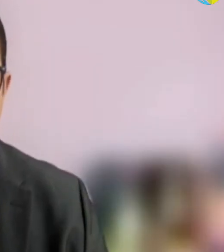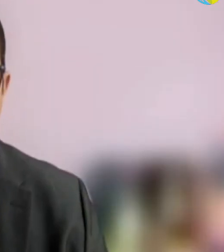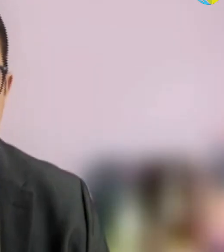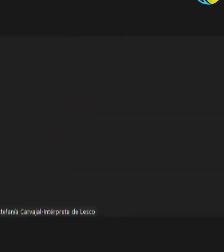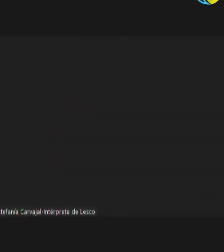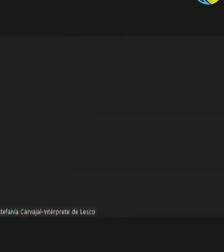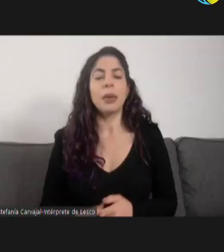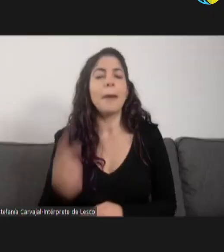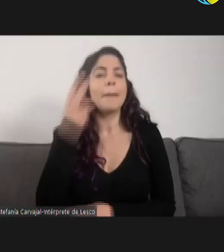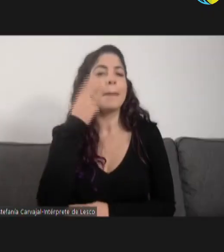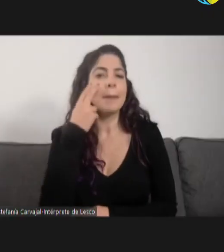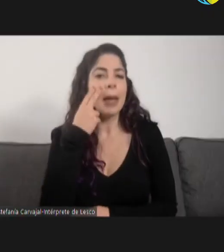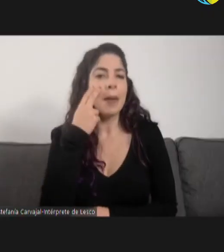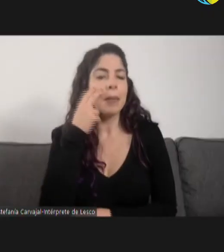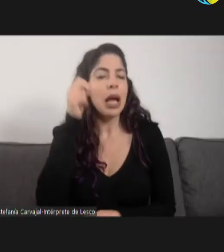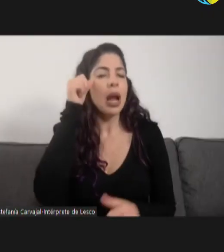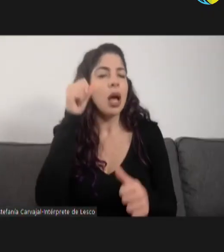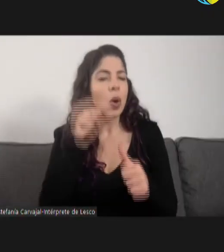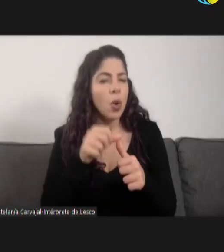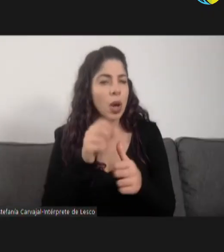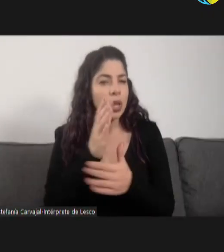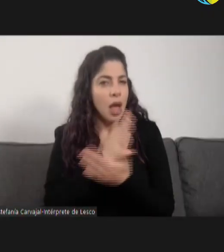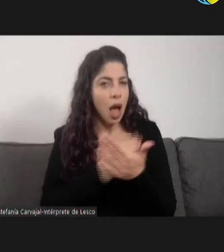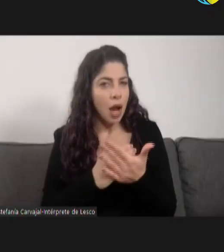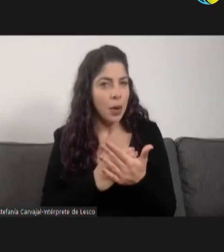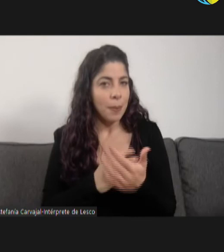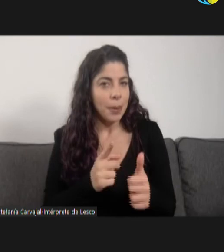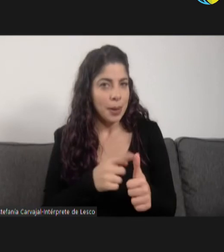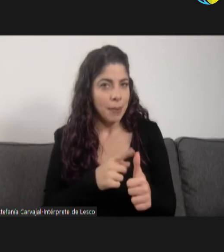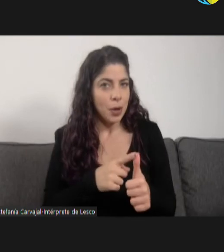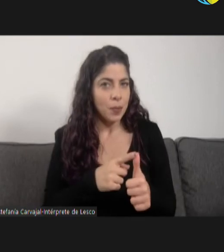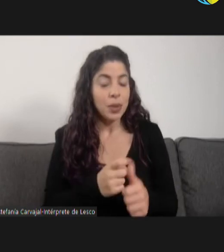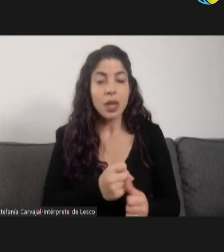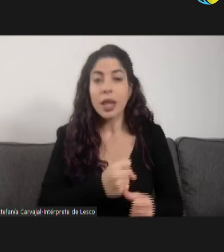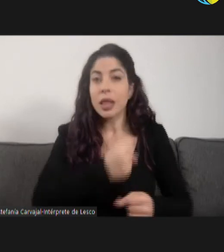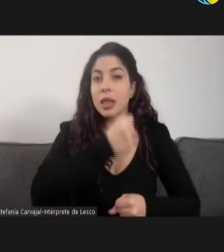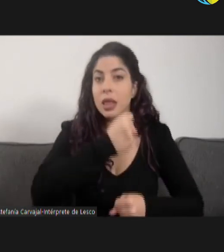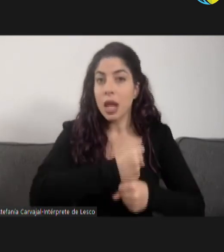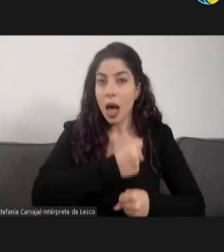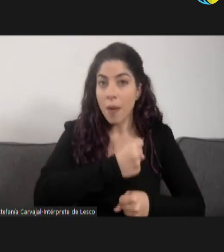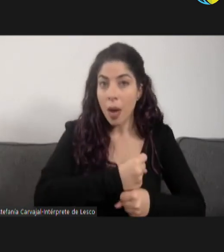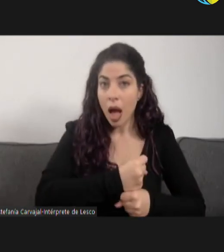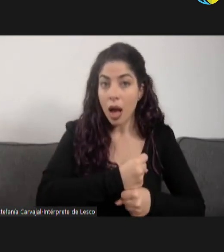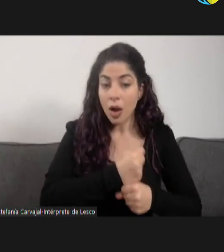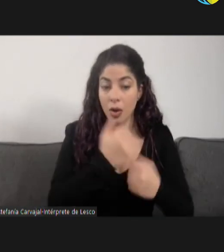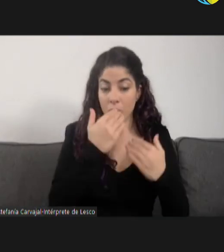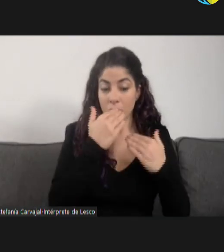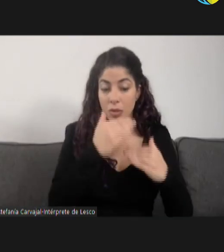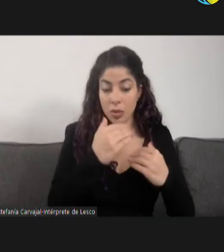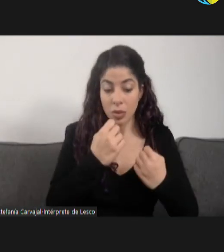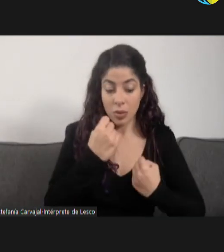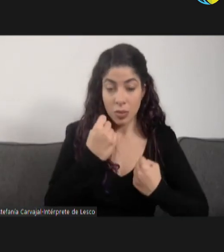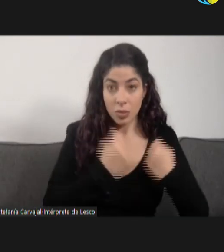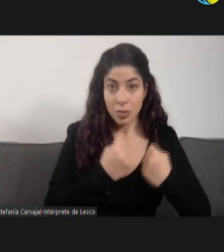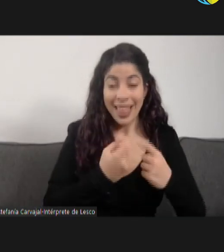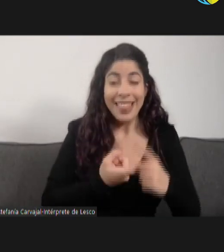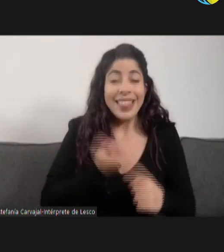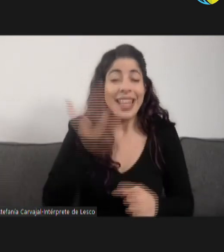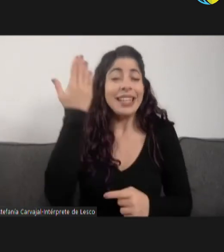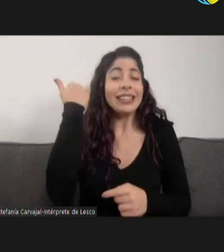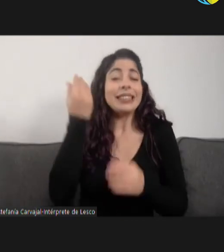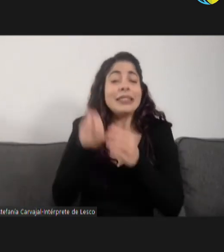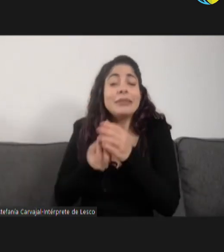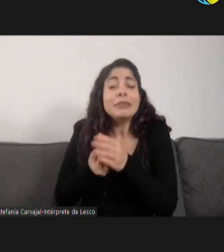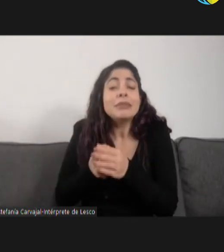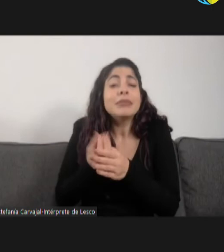Vean, recordemos algo. Primero, el trabajo o la medida de restricción vehicular desde que nació, desde que fue concebida,